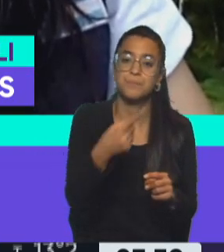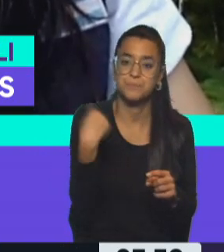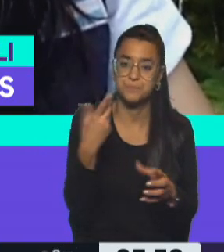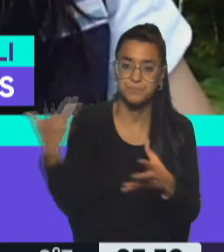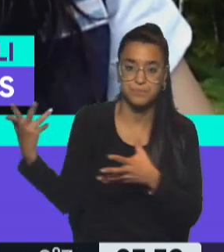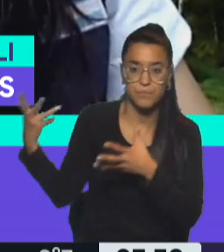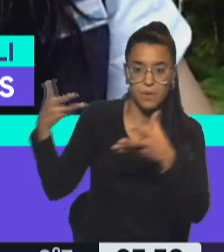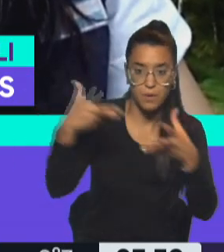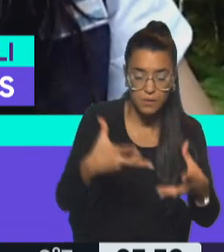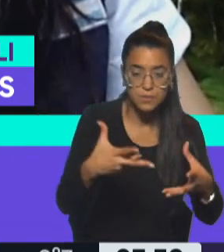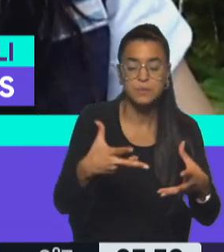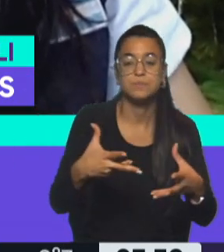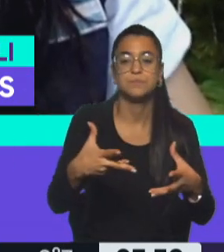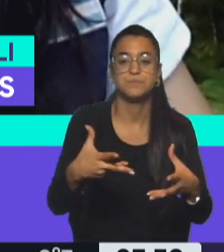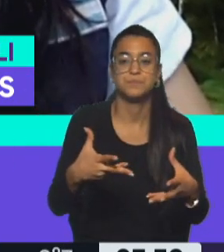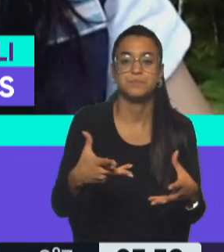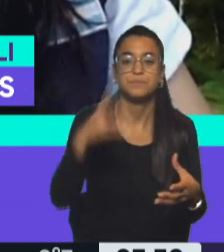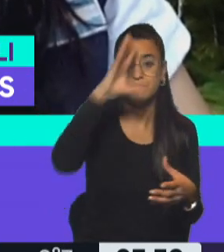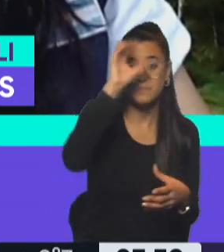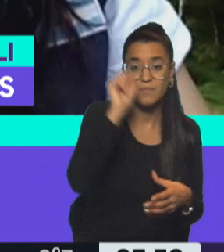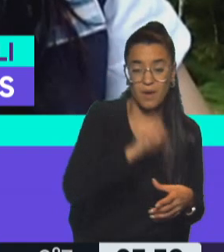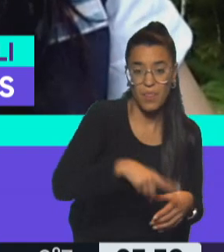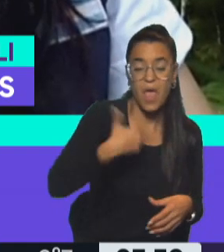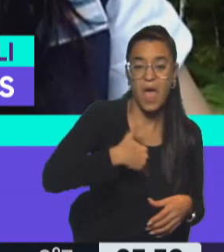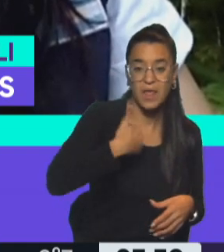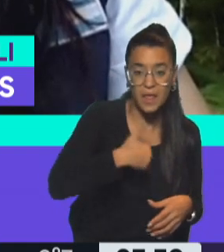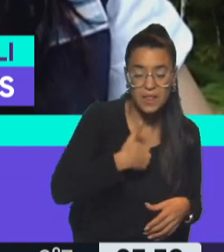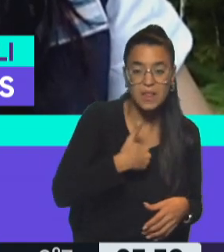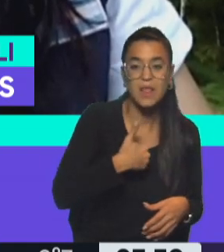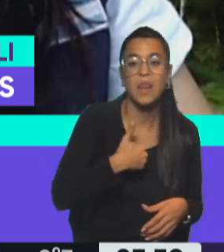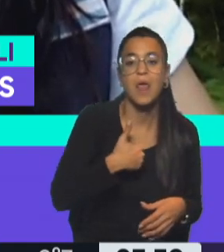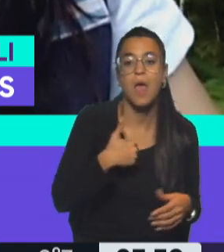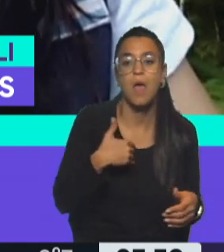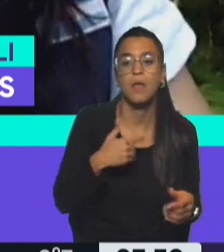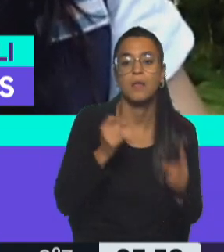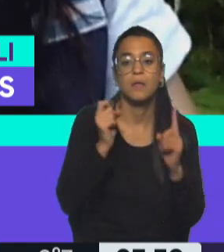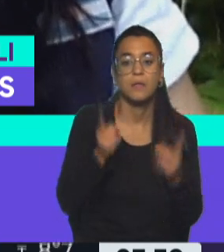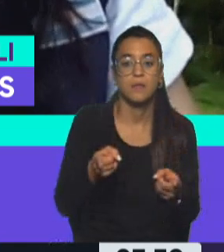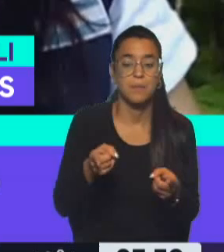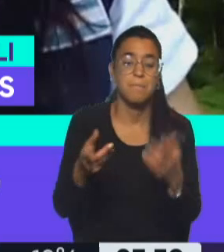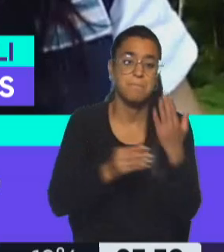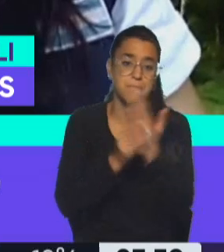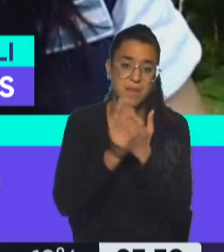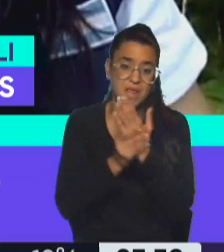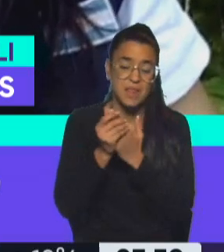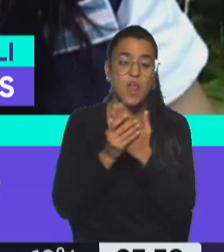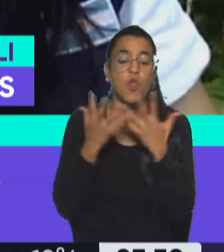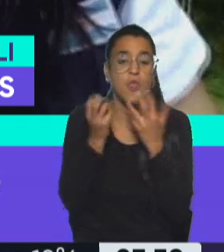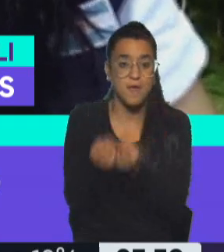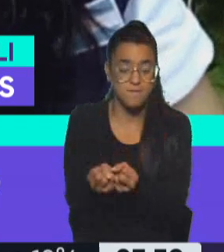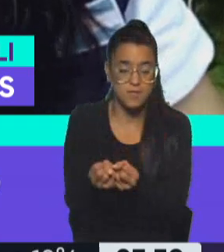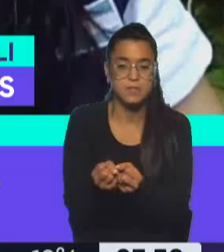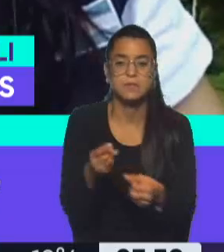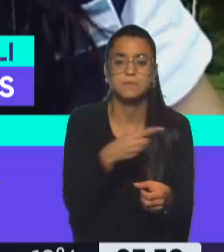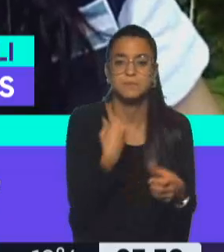en una misión conjunta entre la Cancillería Argentina y el Ministerio de Defensa, y